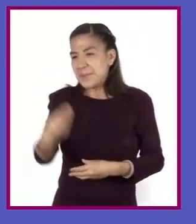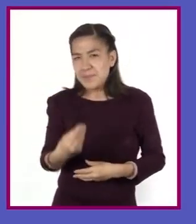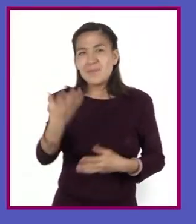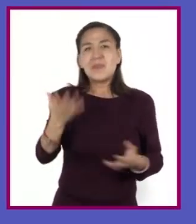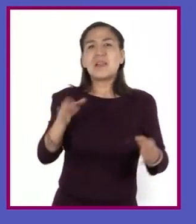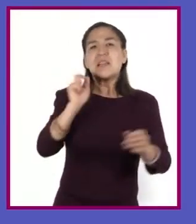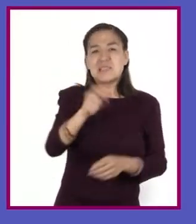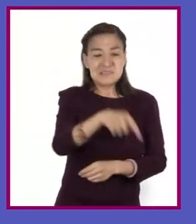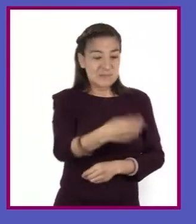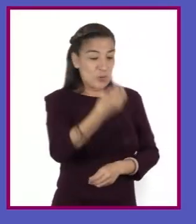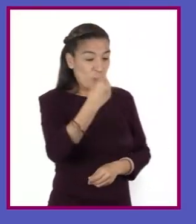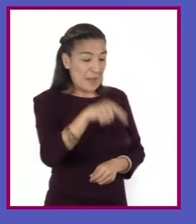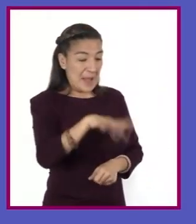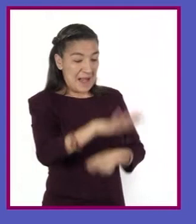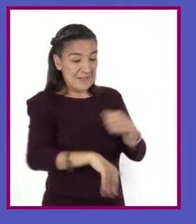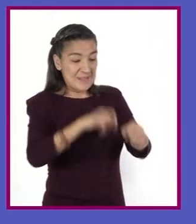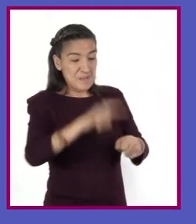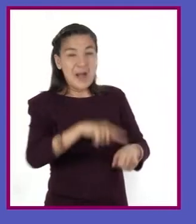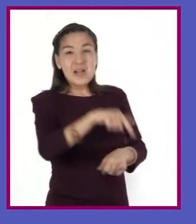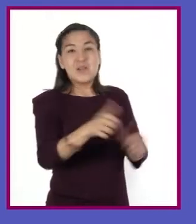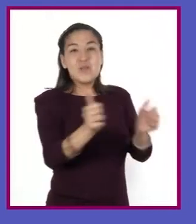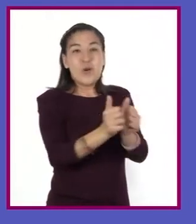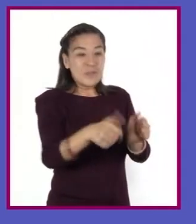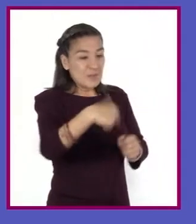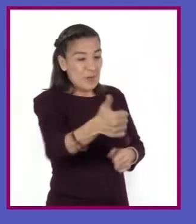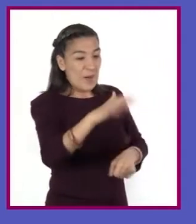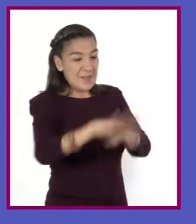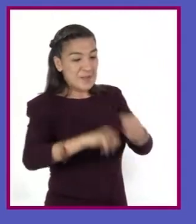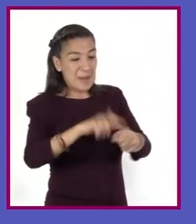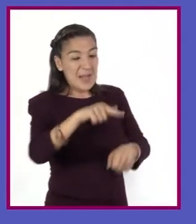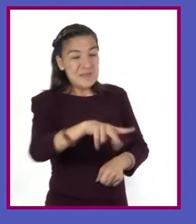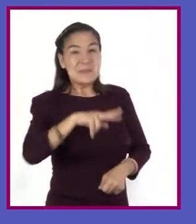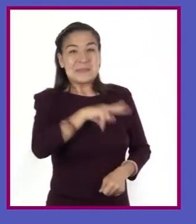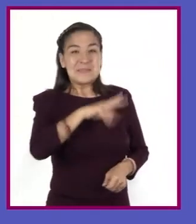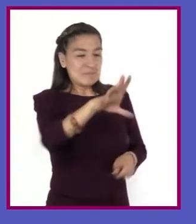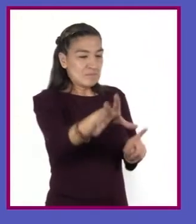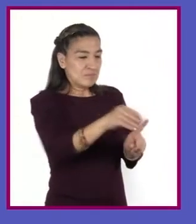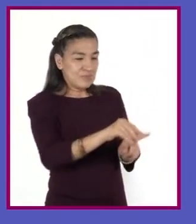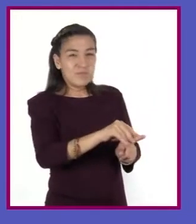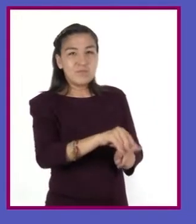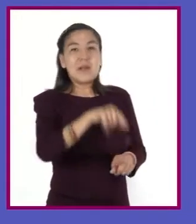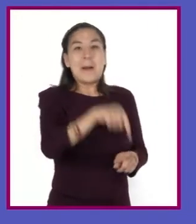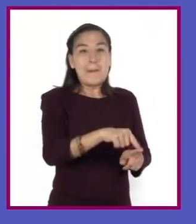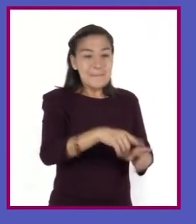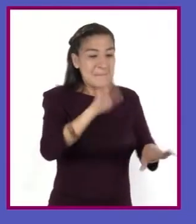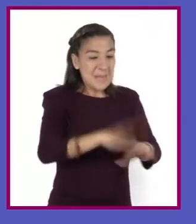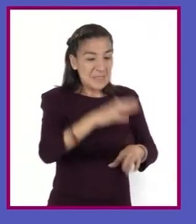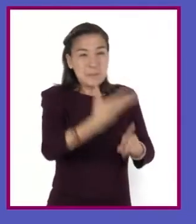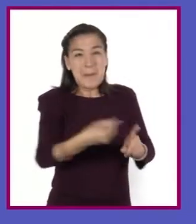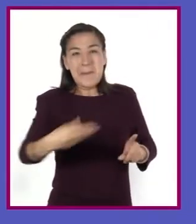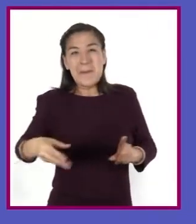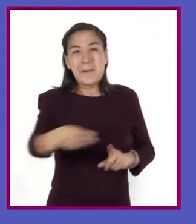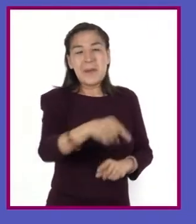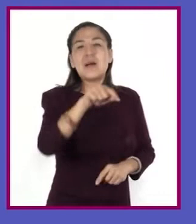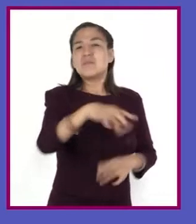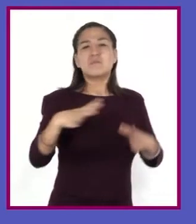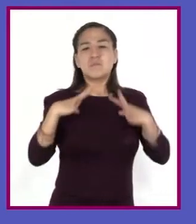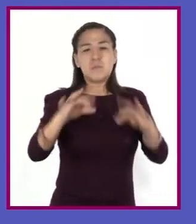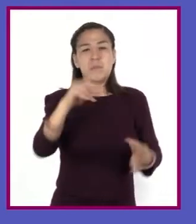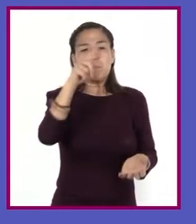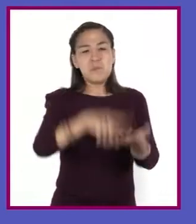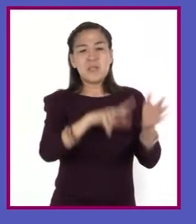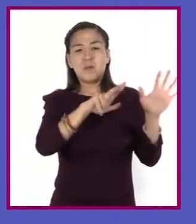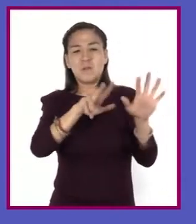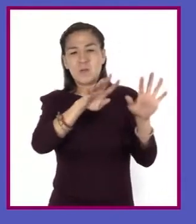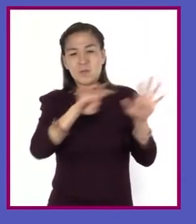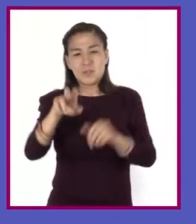producto de origen animal que estuvo en contacto con ese virus, que ha mutado, que resurgió en 1918 y que volvió